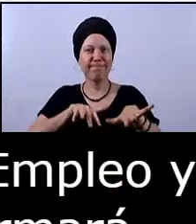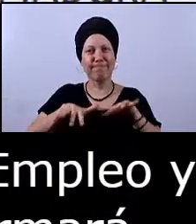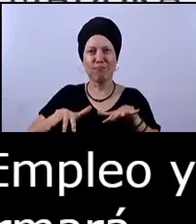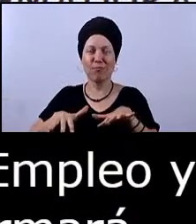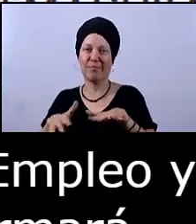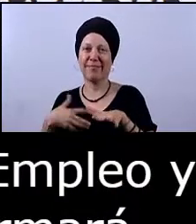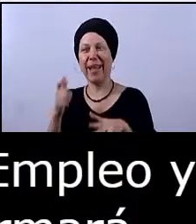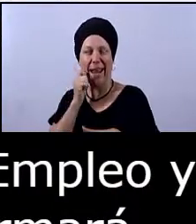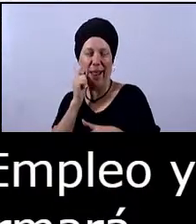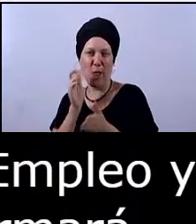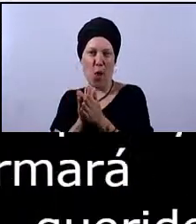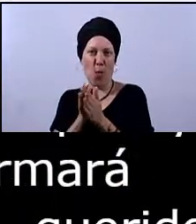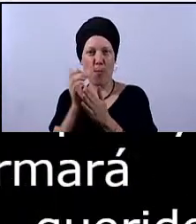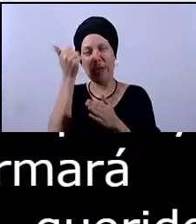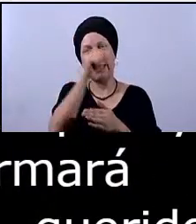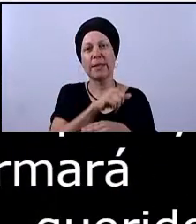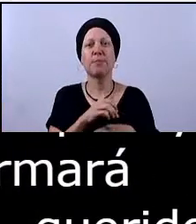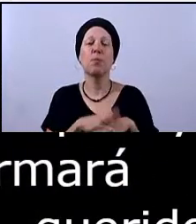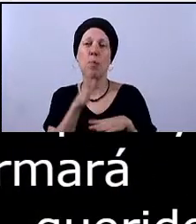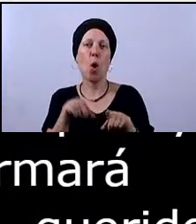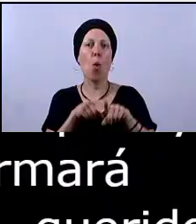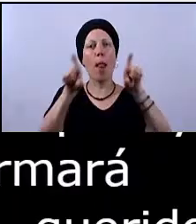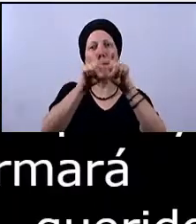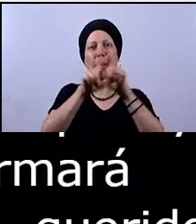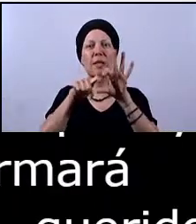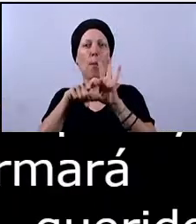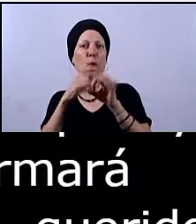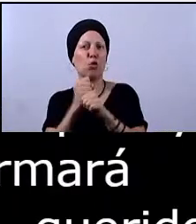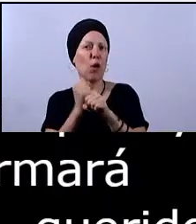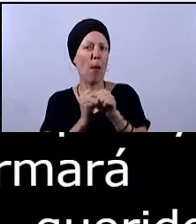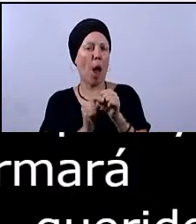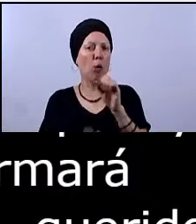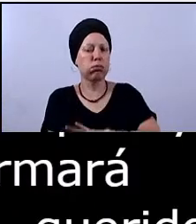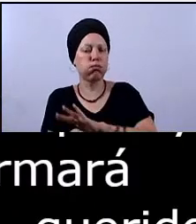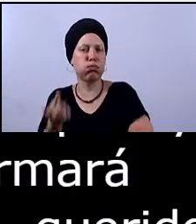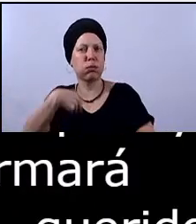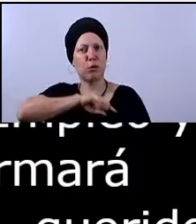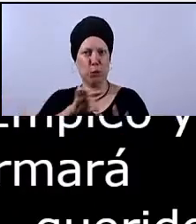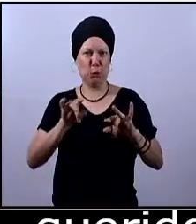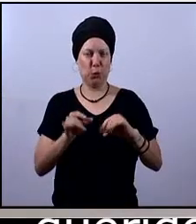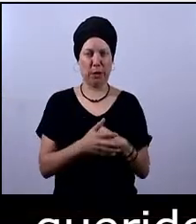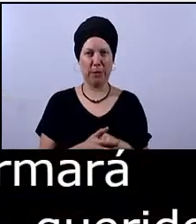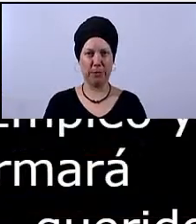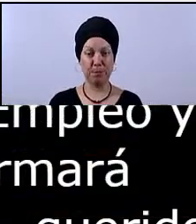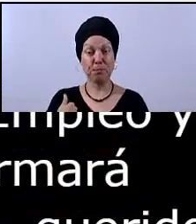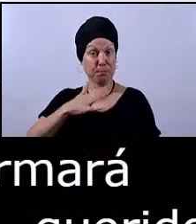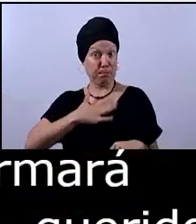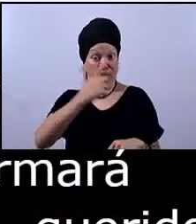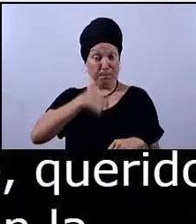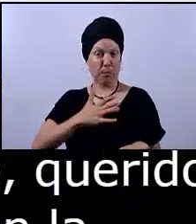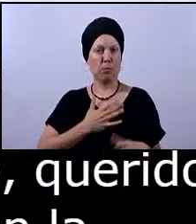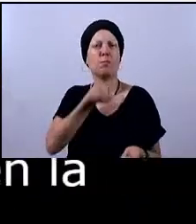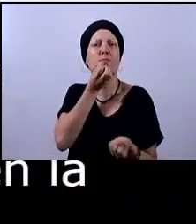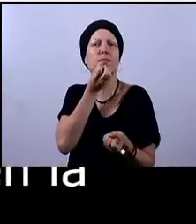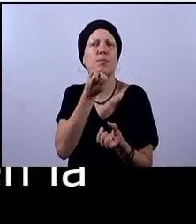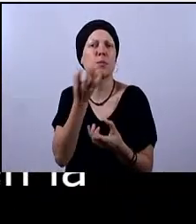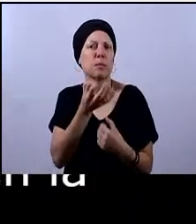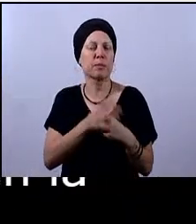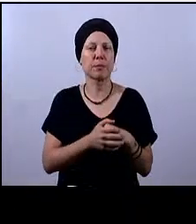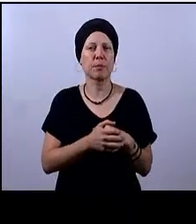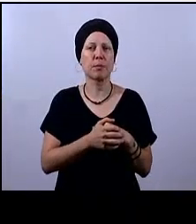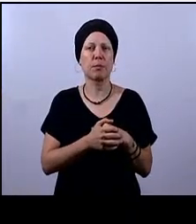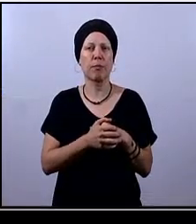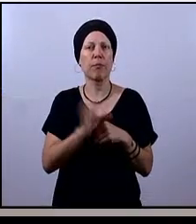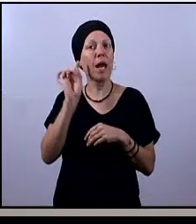compañero, la generación de empresas y de puestos de trabajo en nuestra región. Por mi parte, yo les voy a informar de